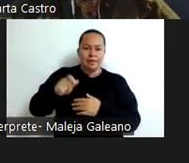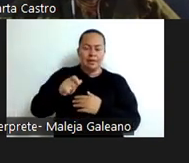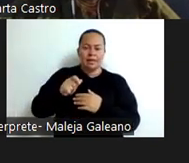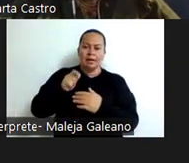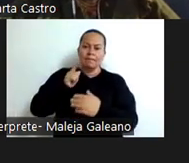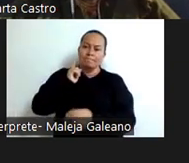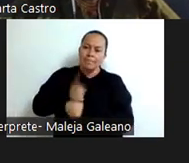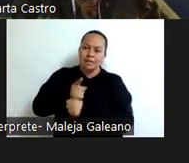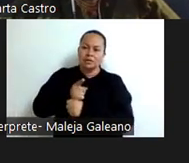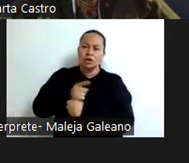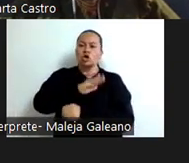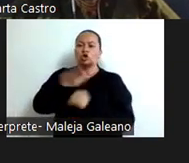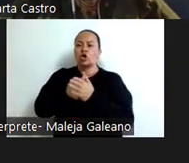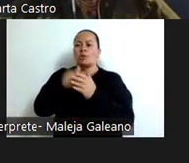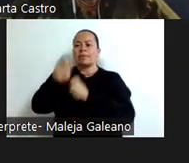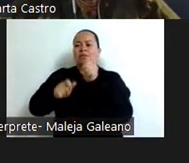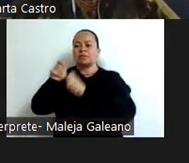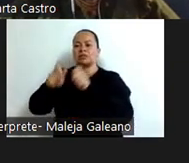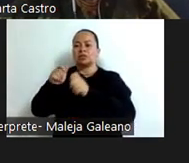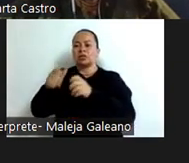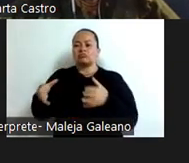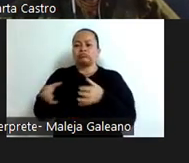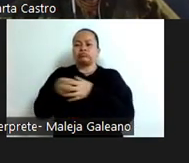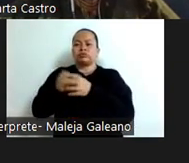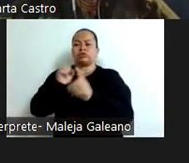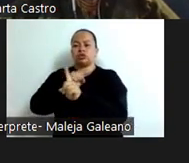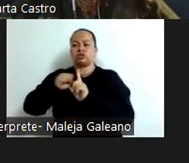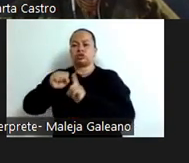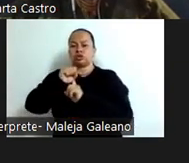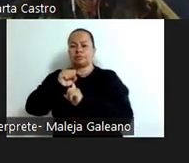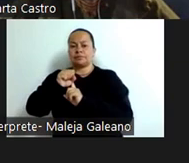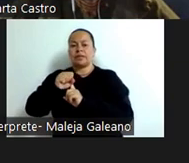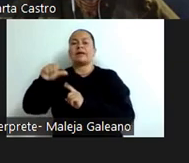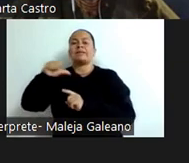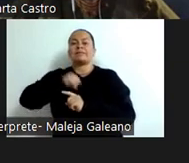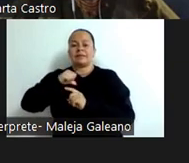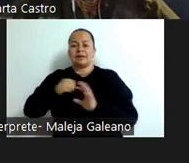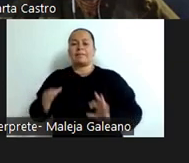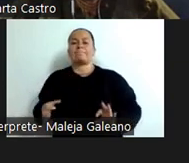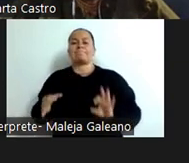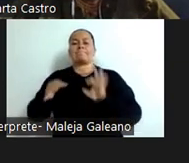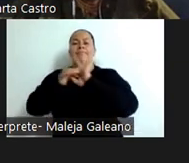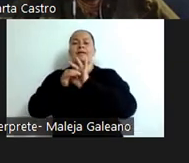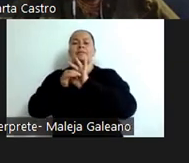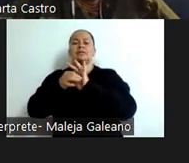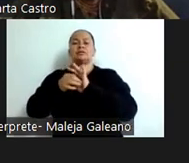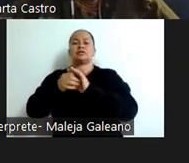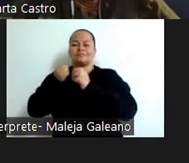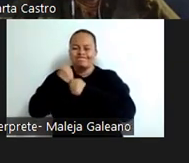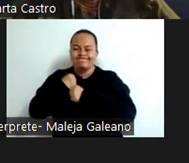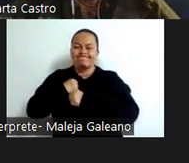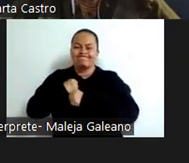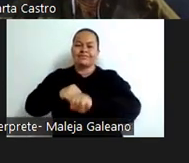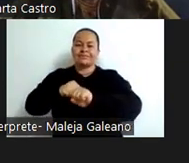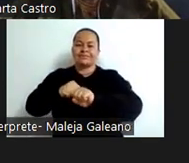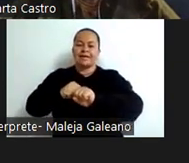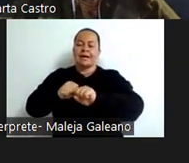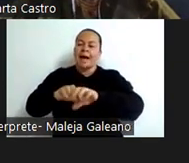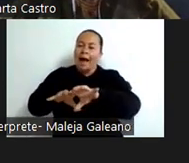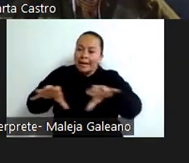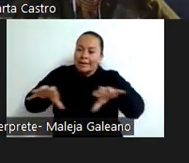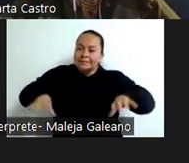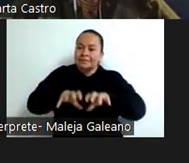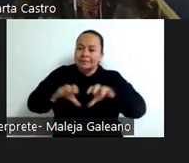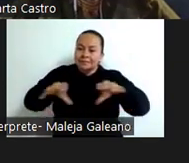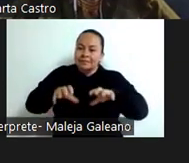por el solo hecho de pertenecer al conglomerado consistente en la vinculación del propio esfuerzo y actividad En